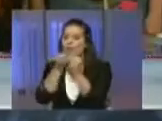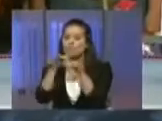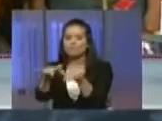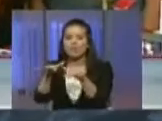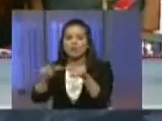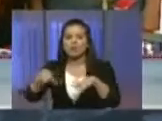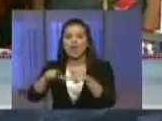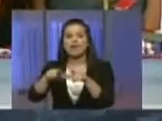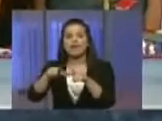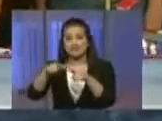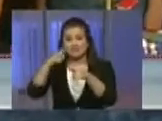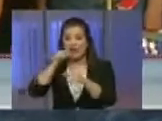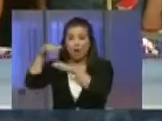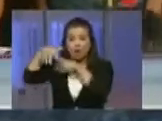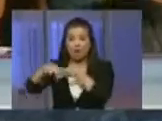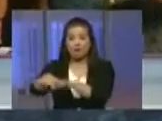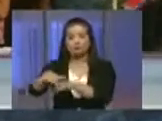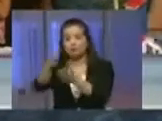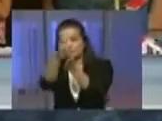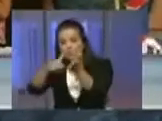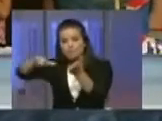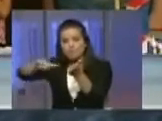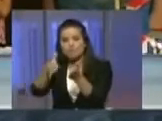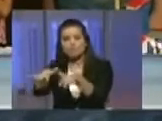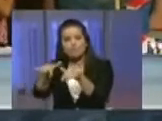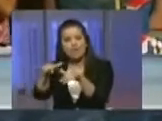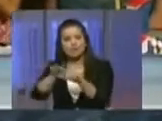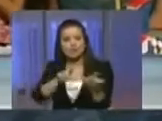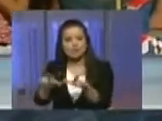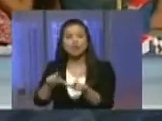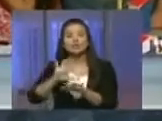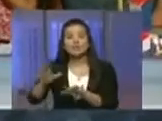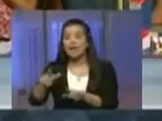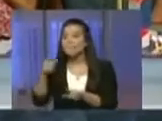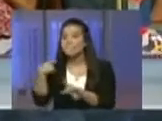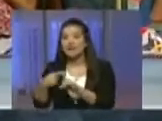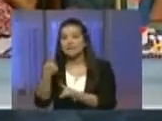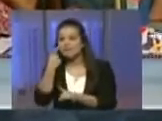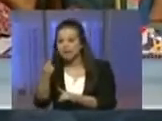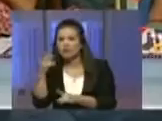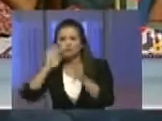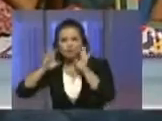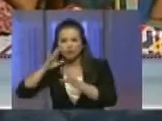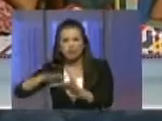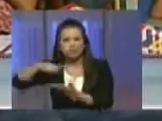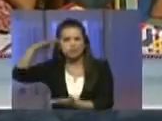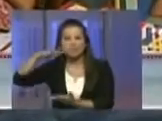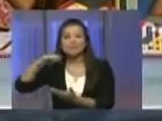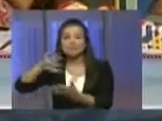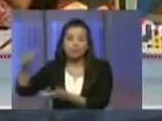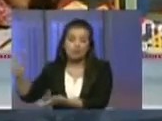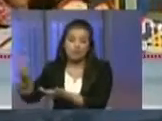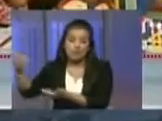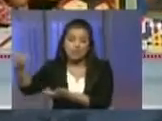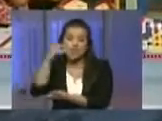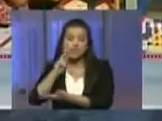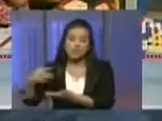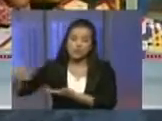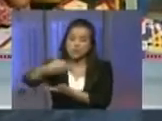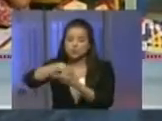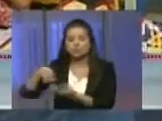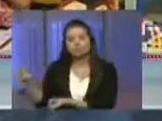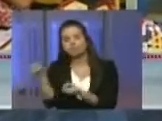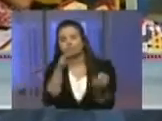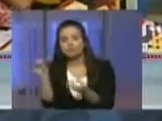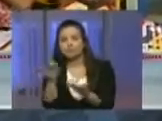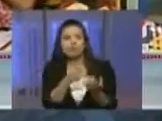han retirado ya 60364 toneladas de escombro de residuos sólido que estaban allí bueno y que gracias